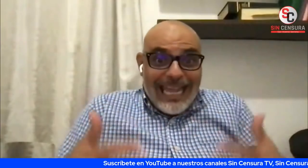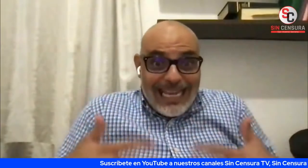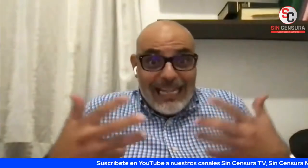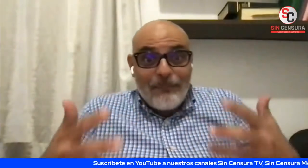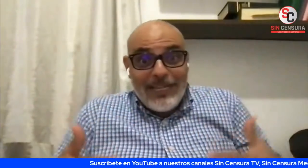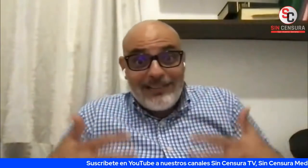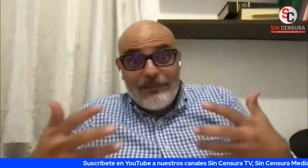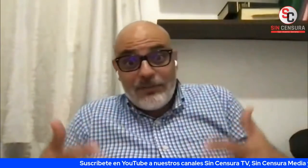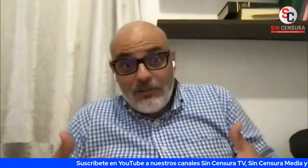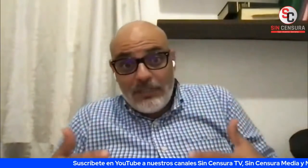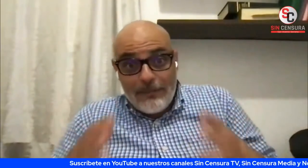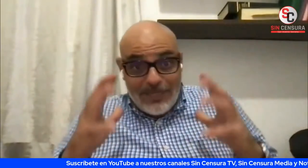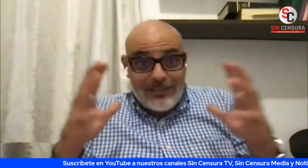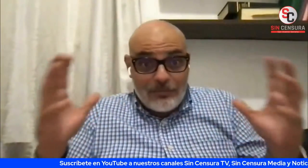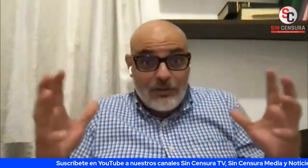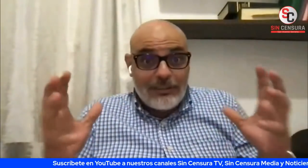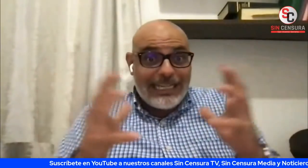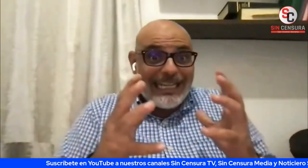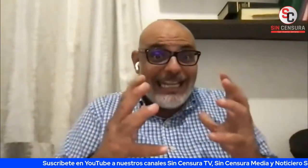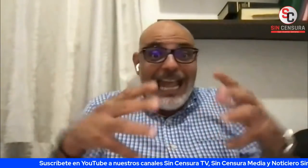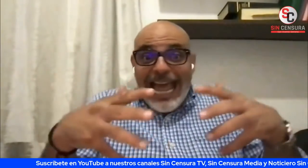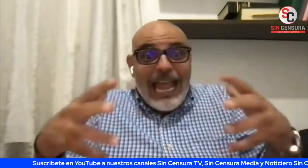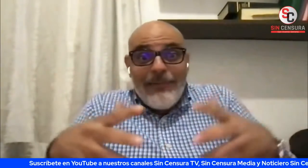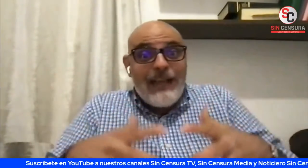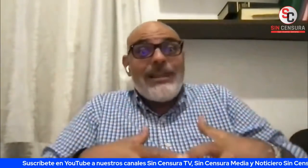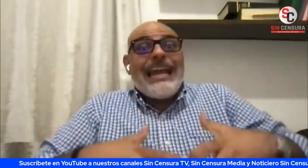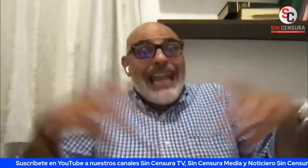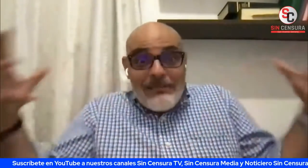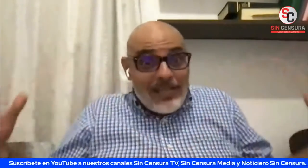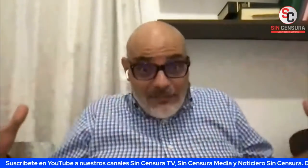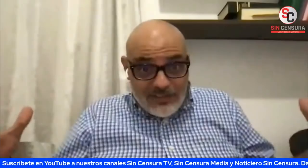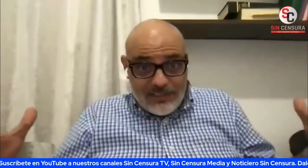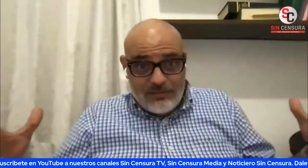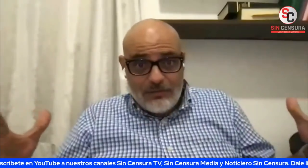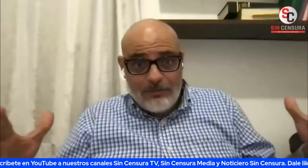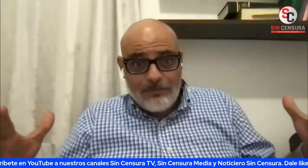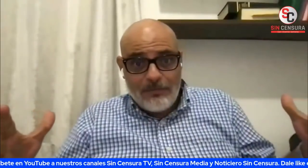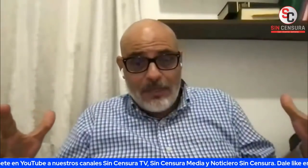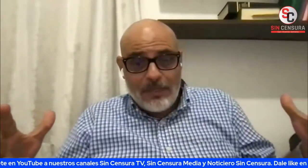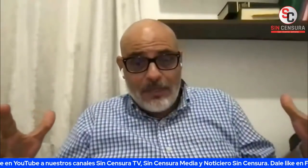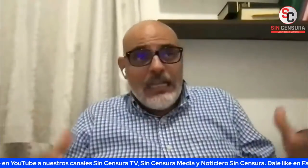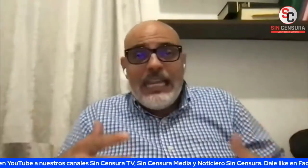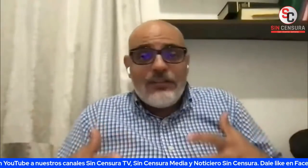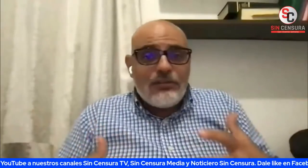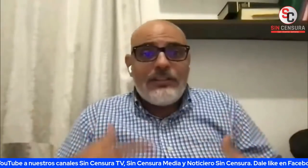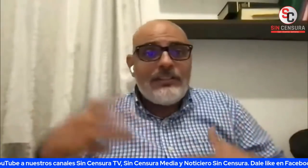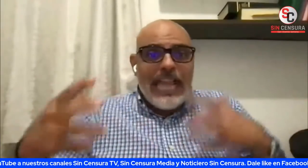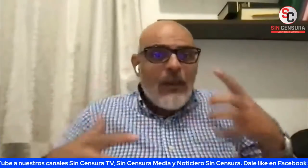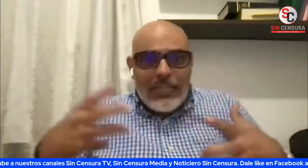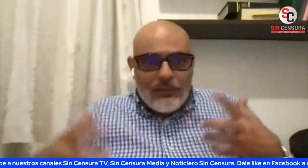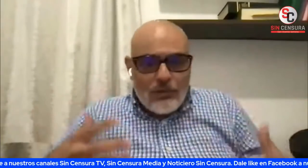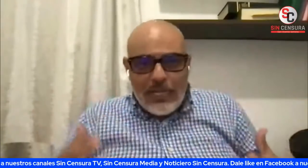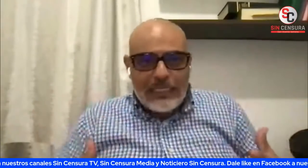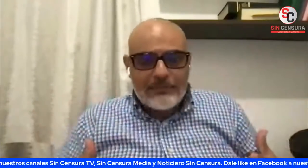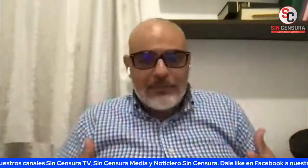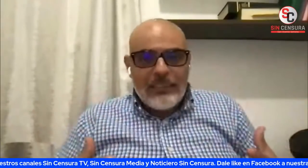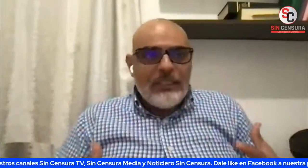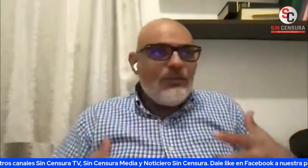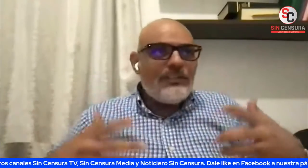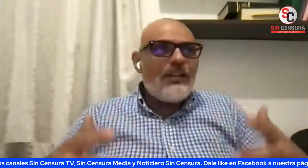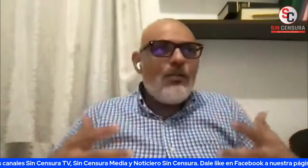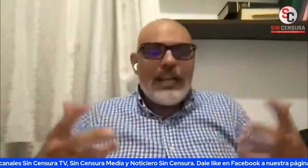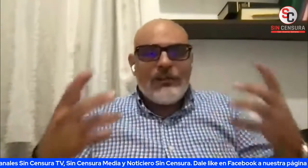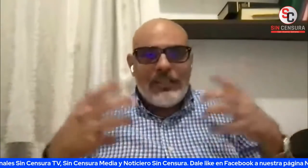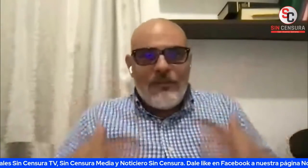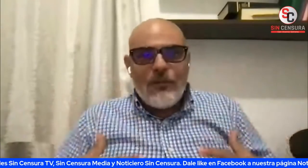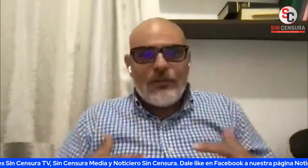era crear la percepción de que había una gran manifestación. Y esto es a lo que ellos juegan.